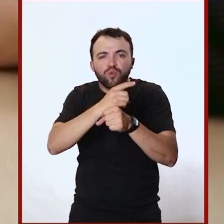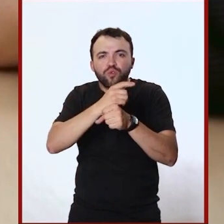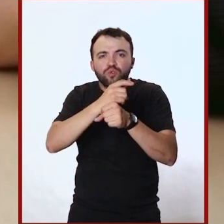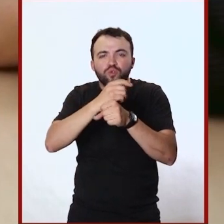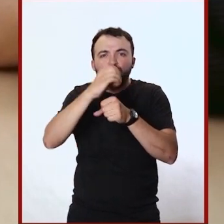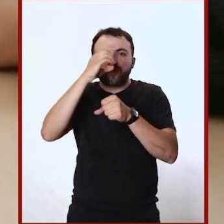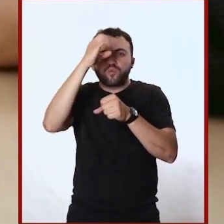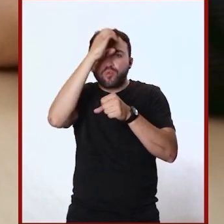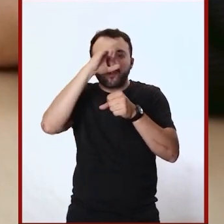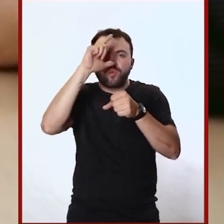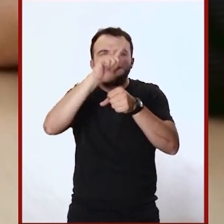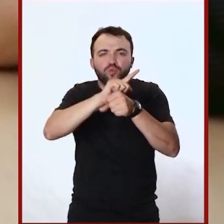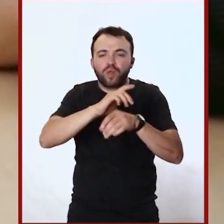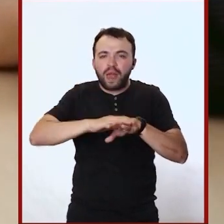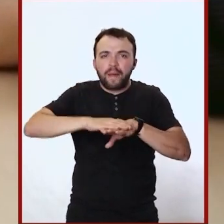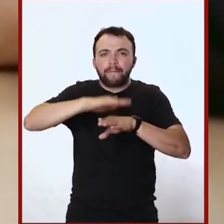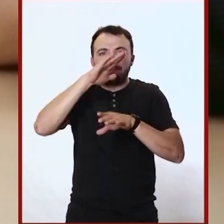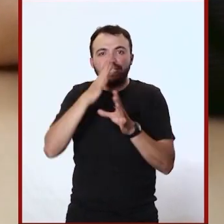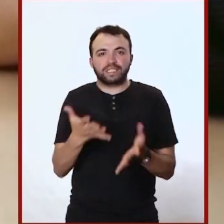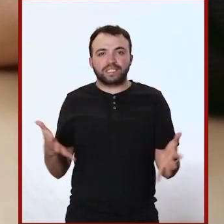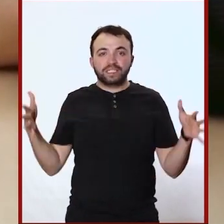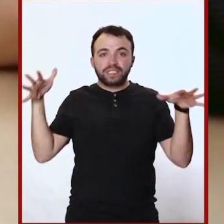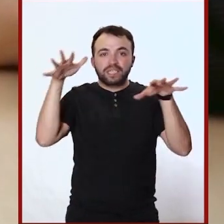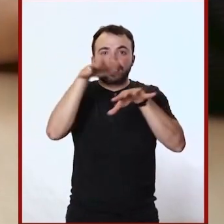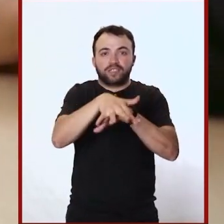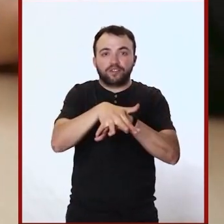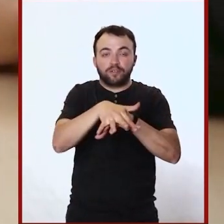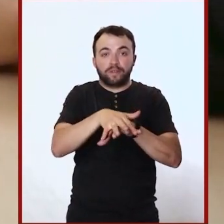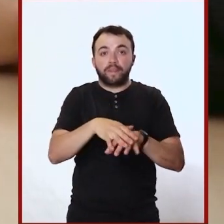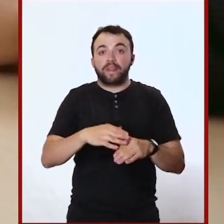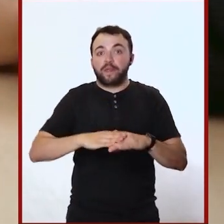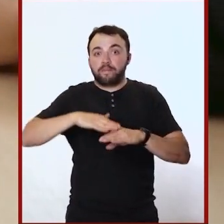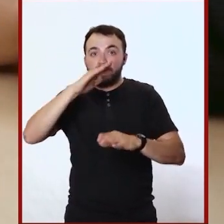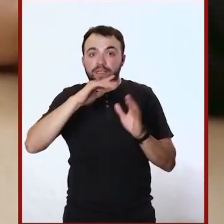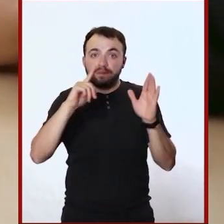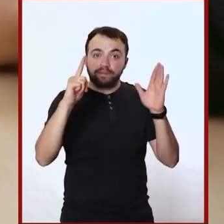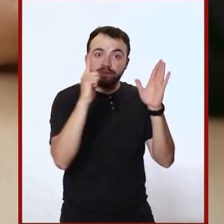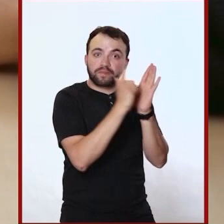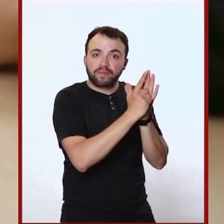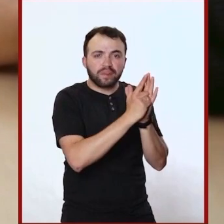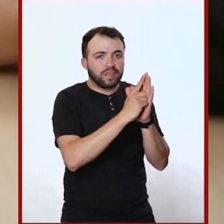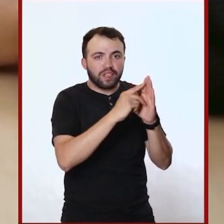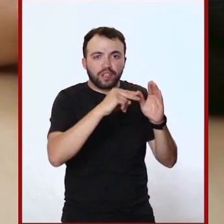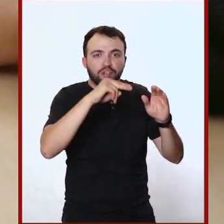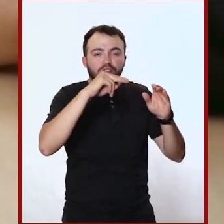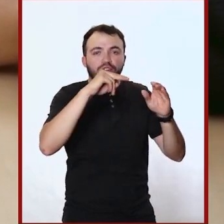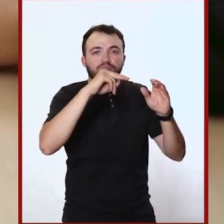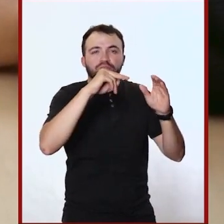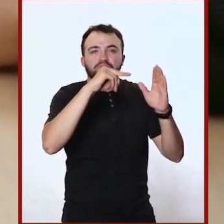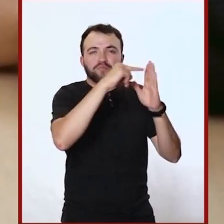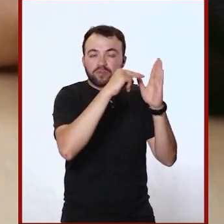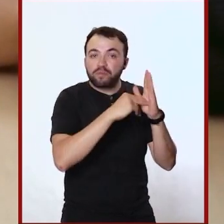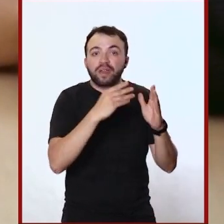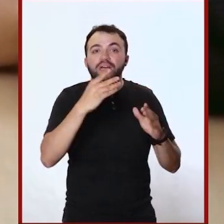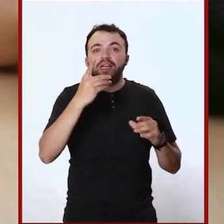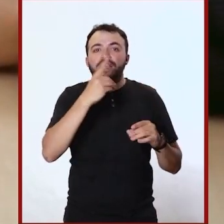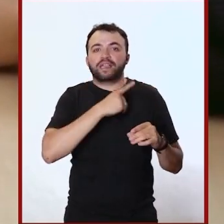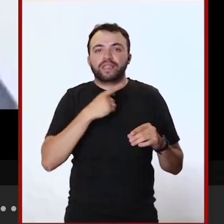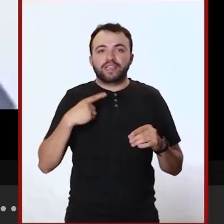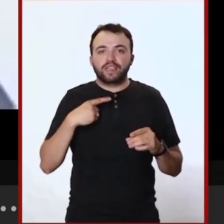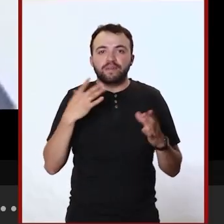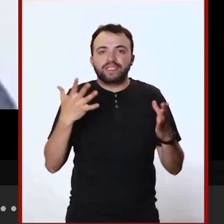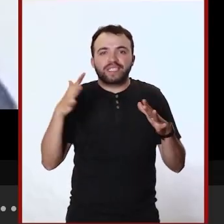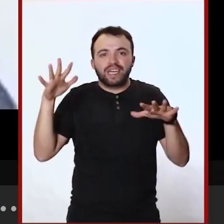más incluyente en estos espacios. Más allá de la ley y de la norma, necesitamos un cambio cultural para que mujeres y hombres